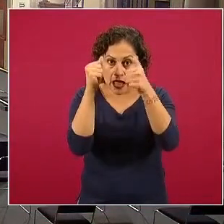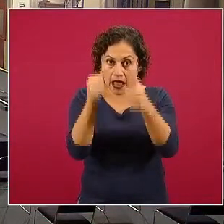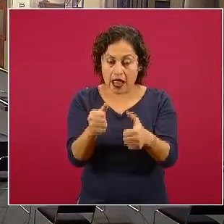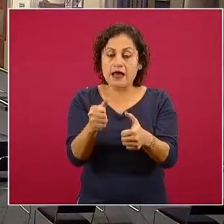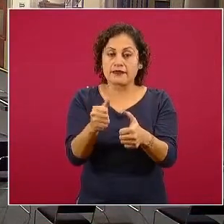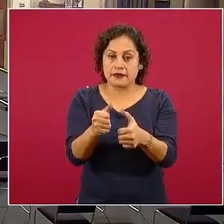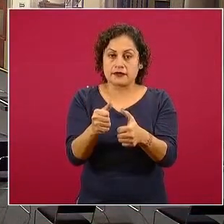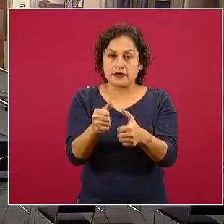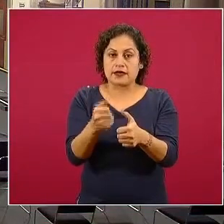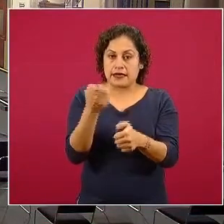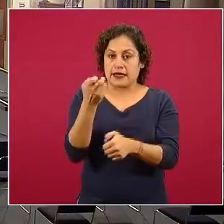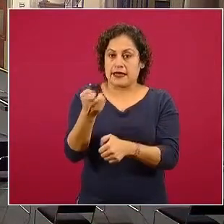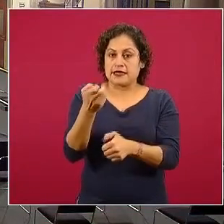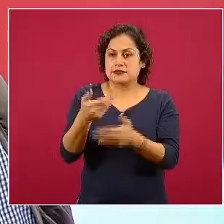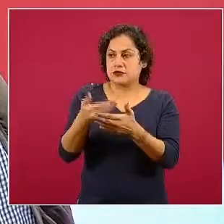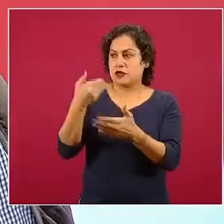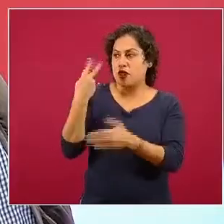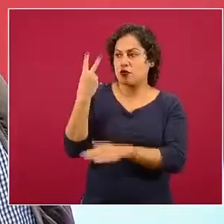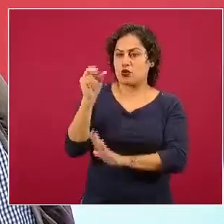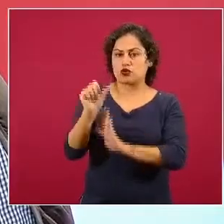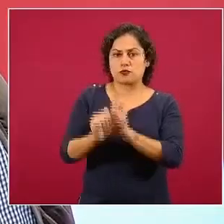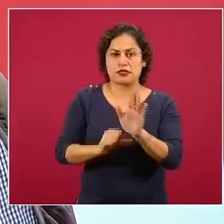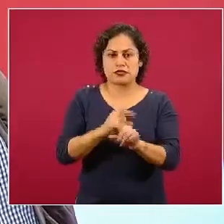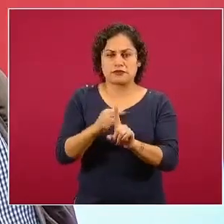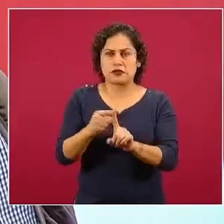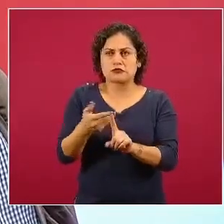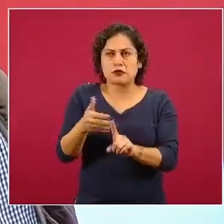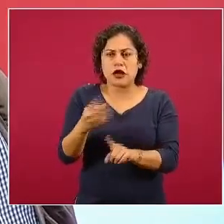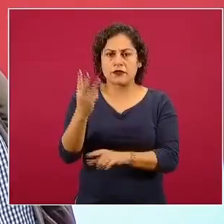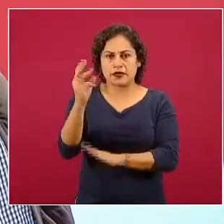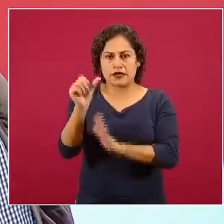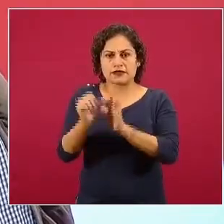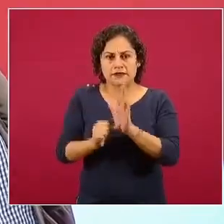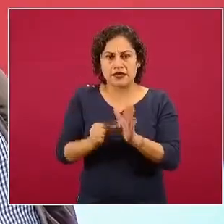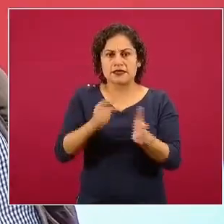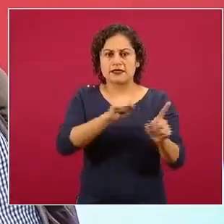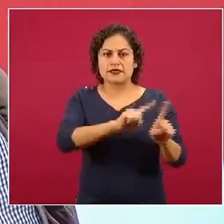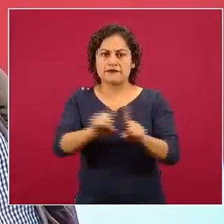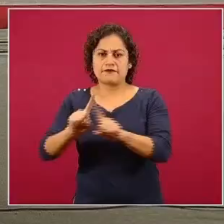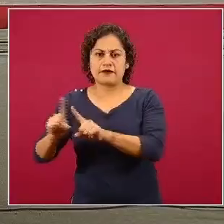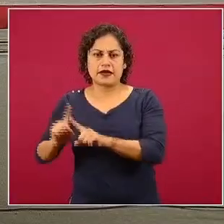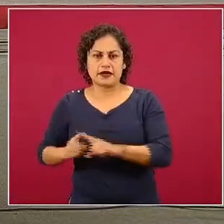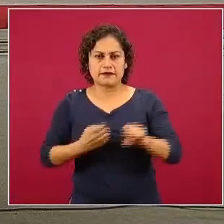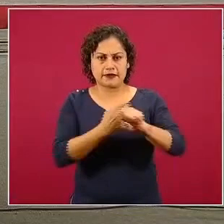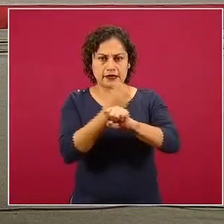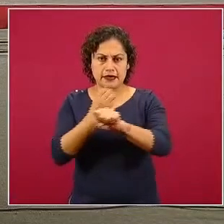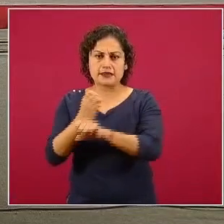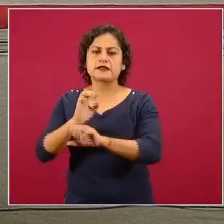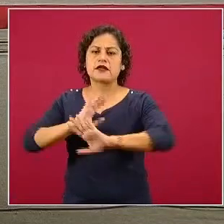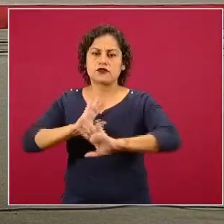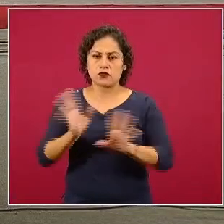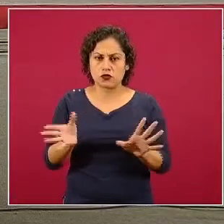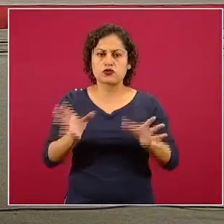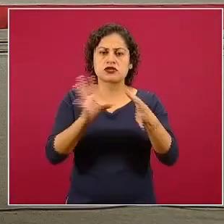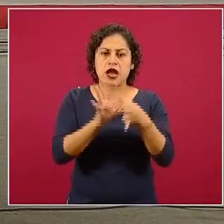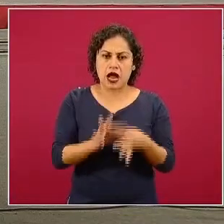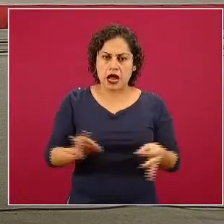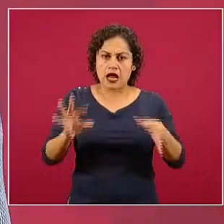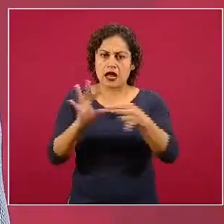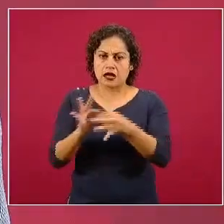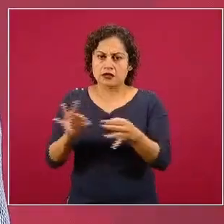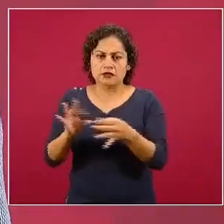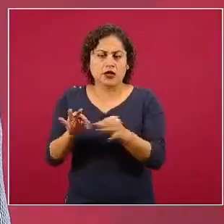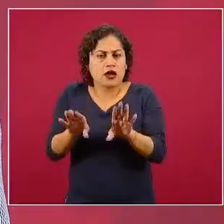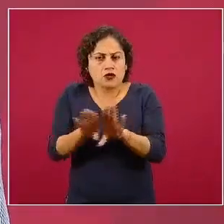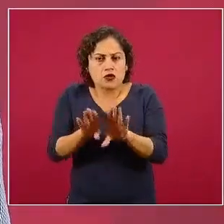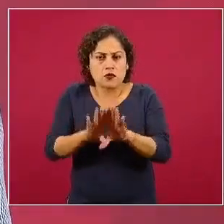ya prácticamente desde hace 2 meses y medio, casi 3 en las entidades federativas, en donde hay una búsqueda comunitaria